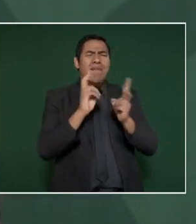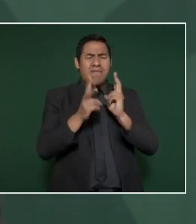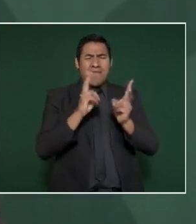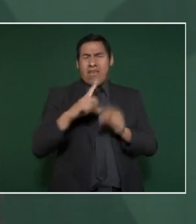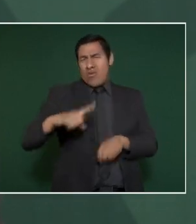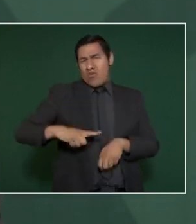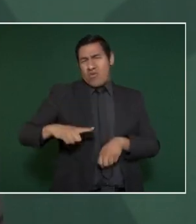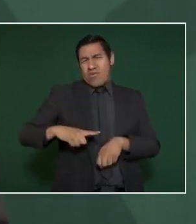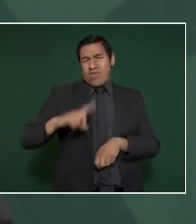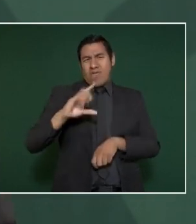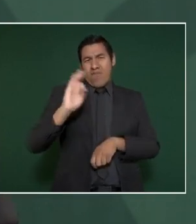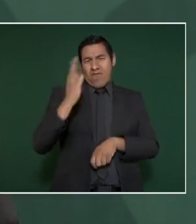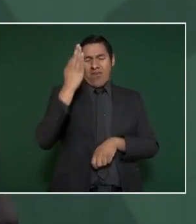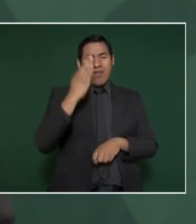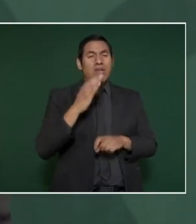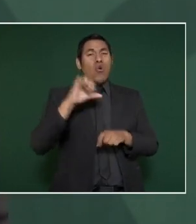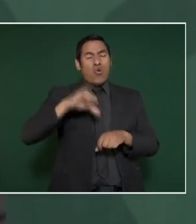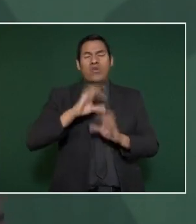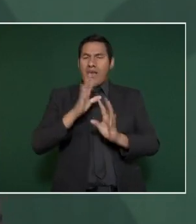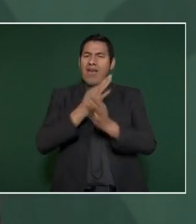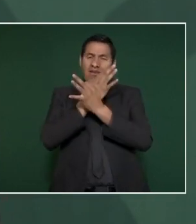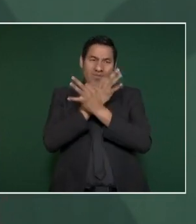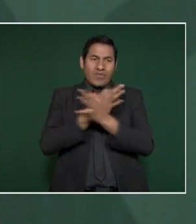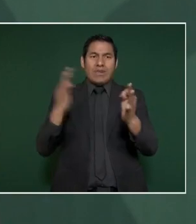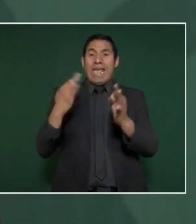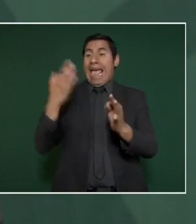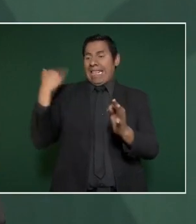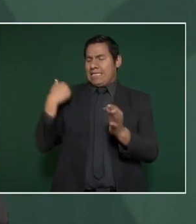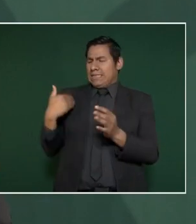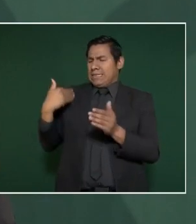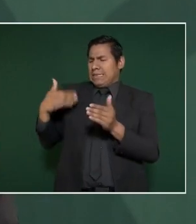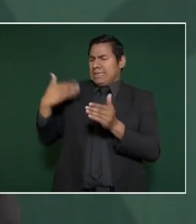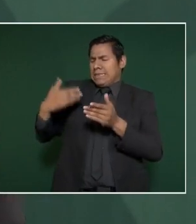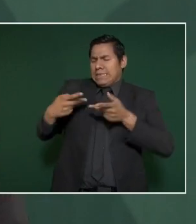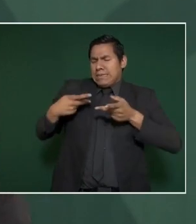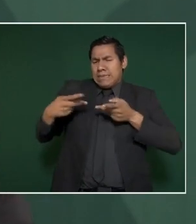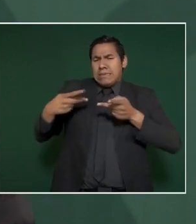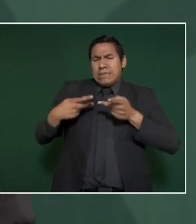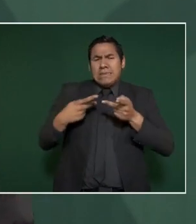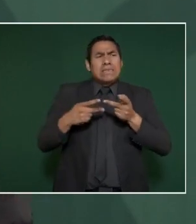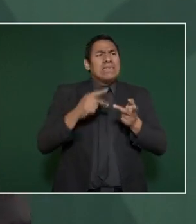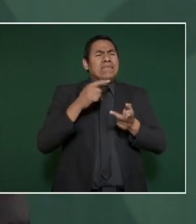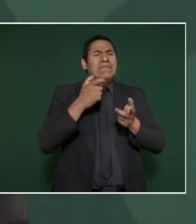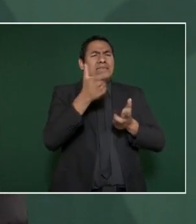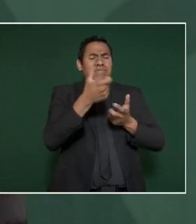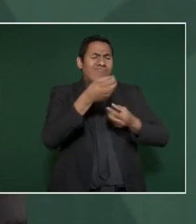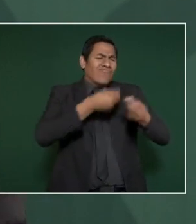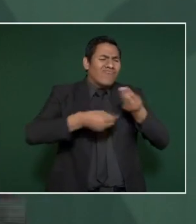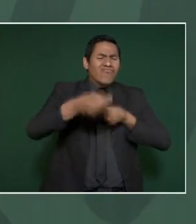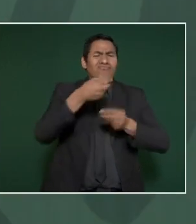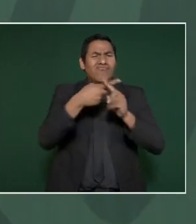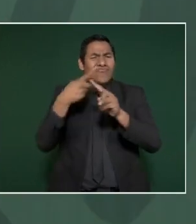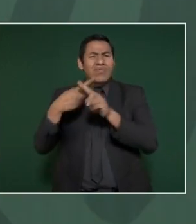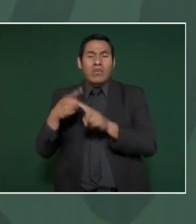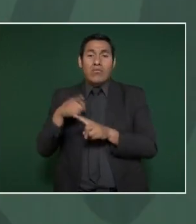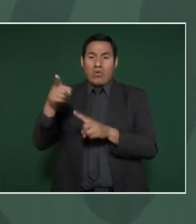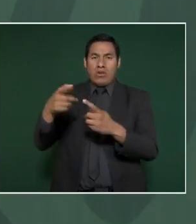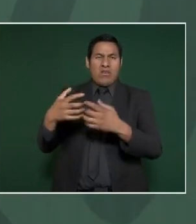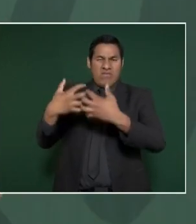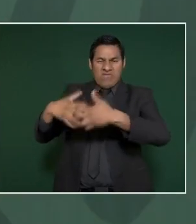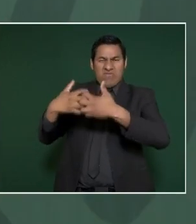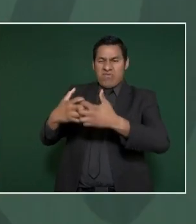mañana pues ya podemos anunciar se ha venido haciendo una gestión importante de recursos ya que es una Eh pues una planta de